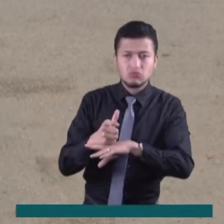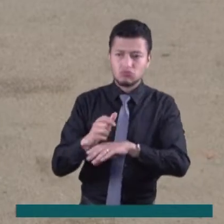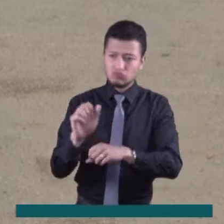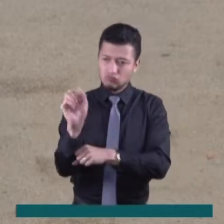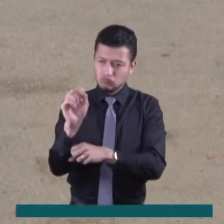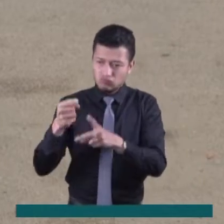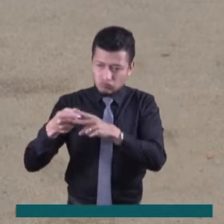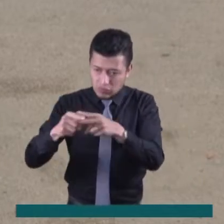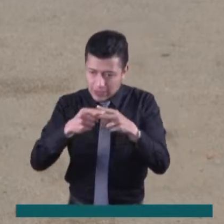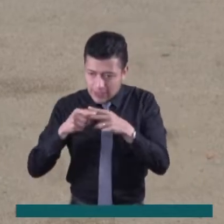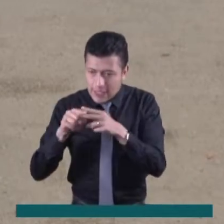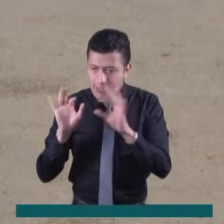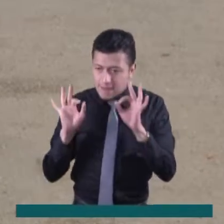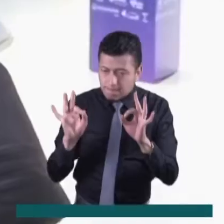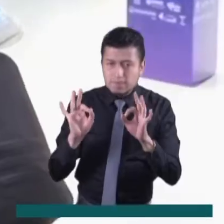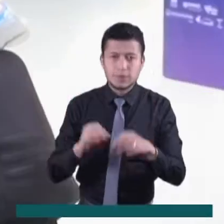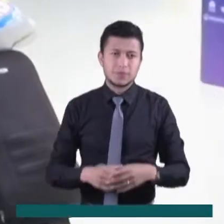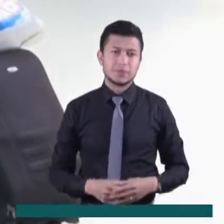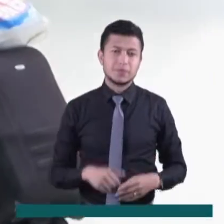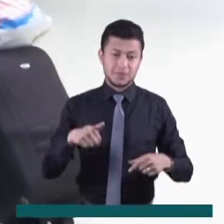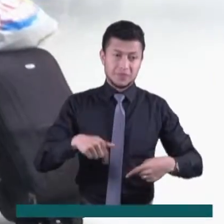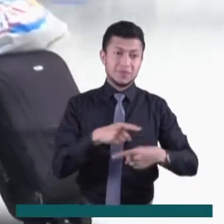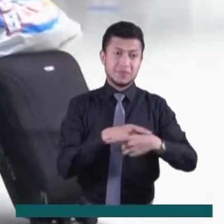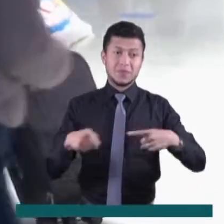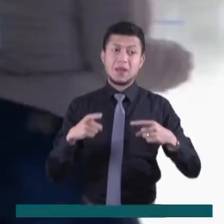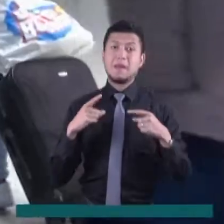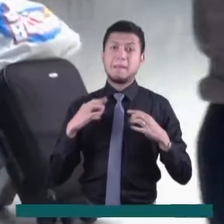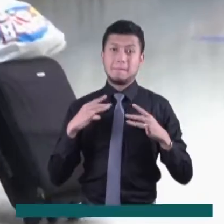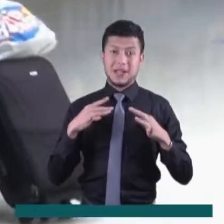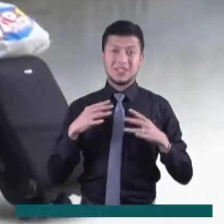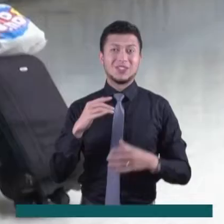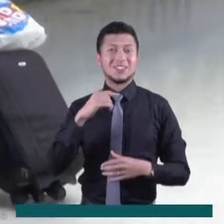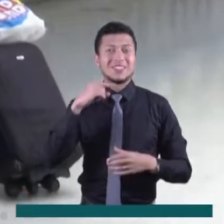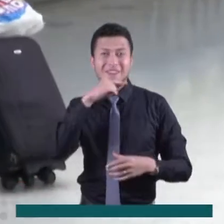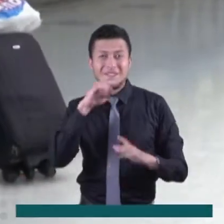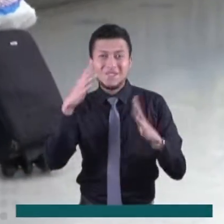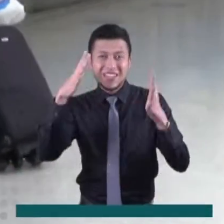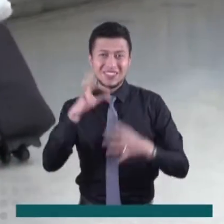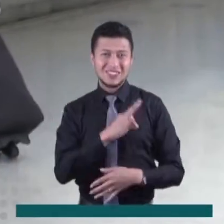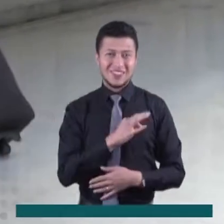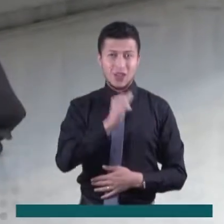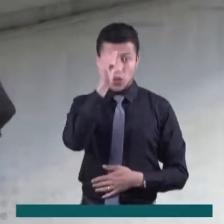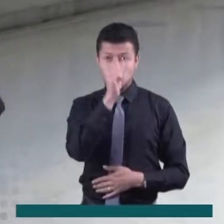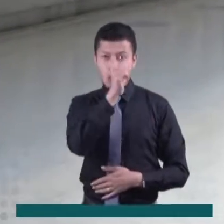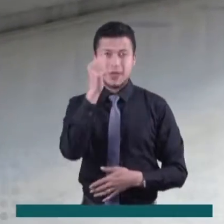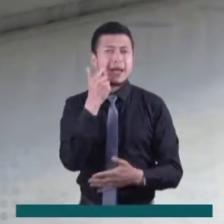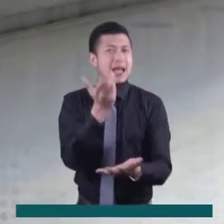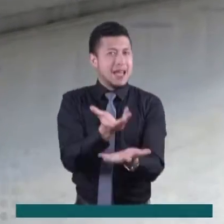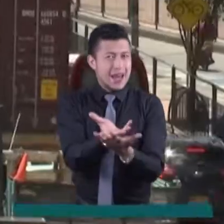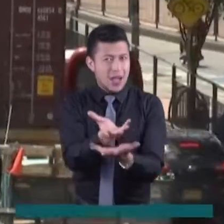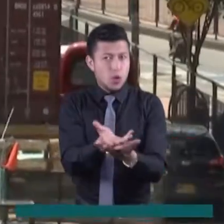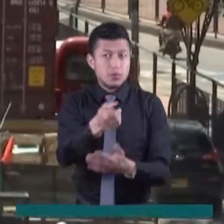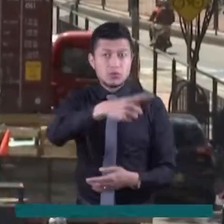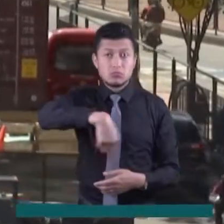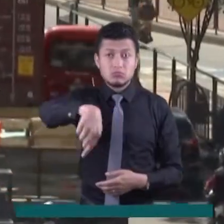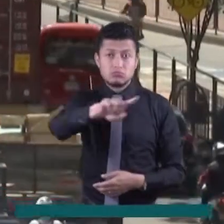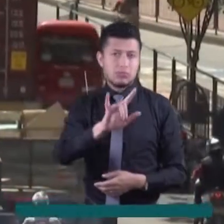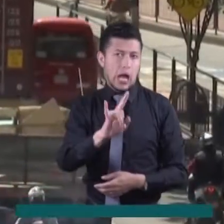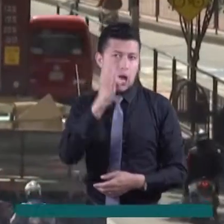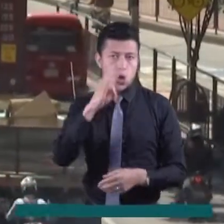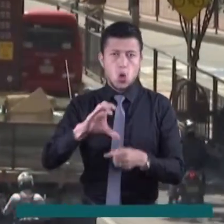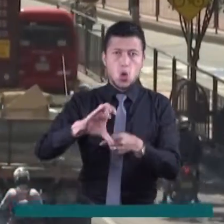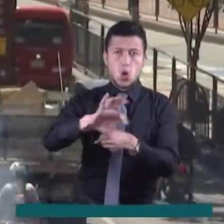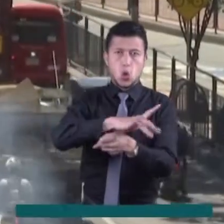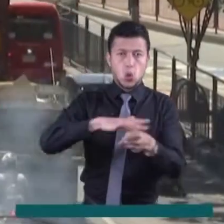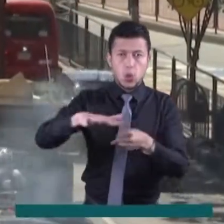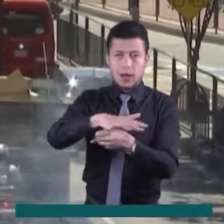de los vehículos. Durante esta semana de receso escolar y puente festivo, tenga en cuenta las siguientes recomendaciones si va a movilizarse por